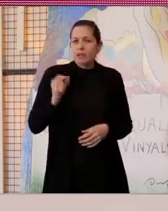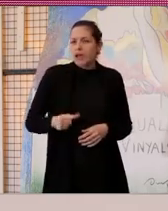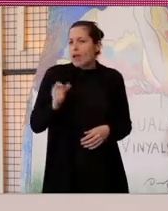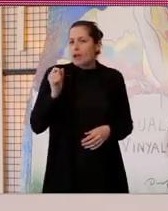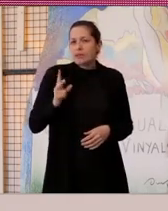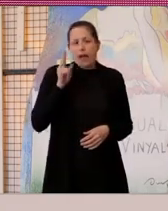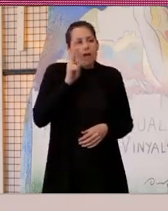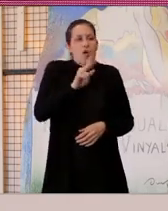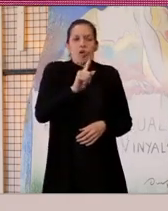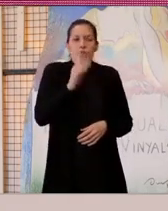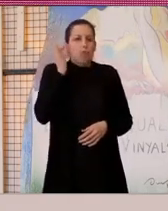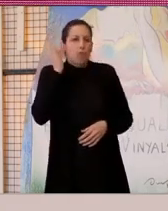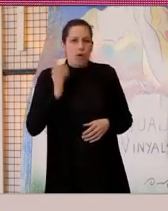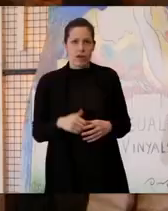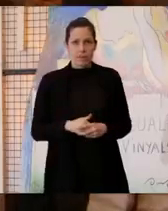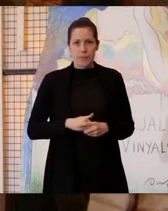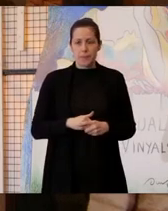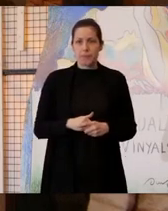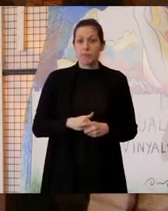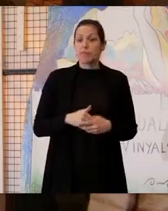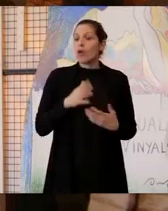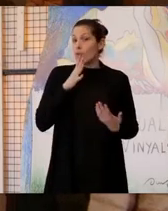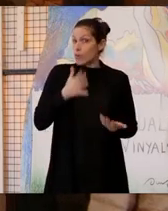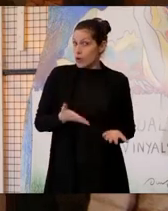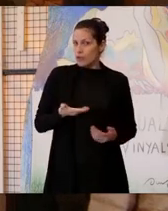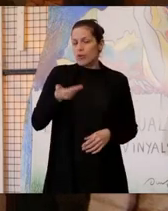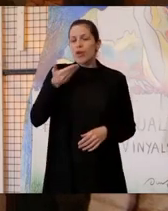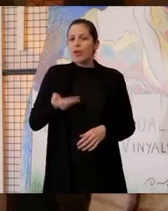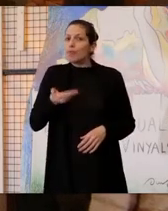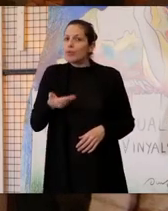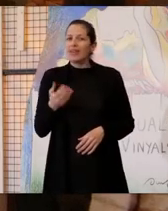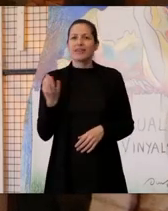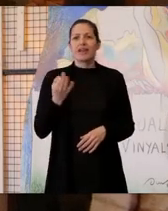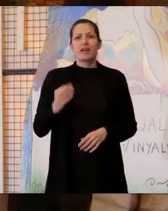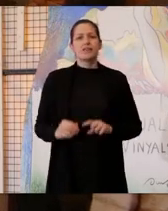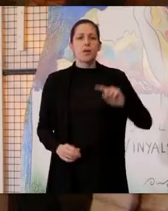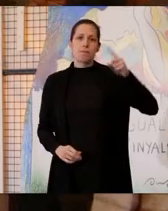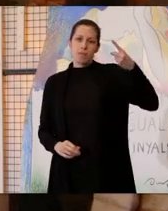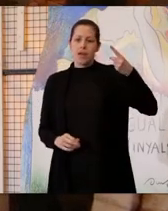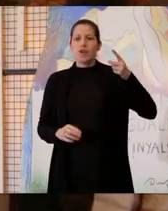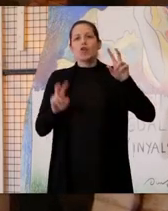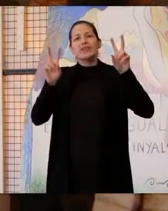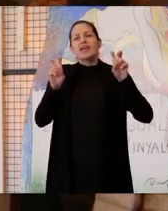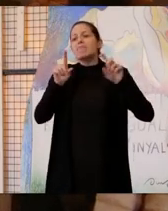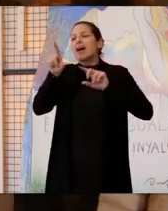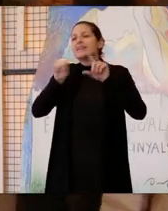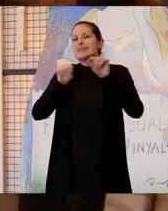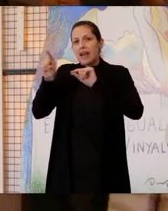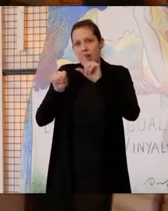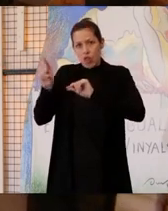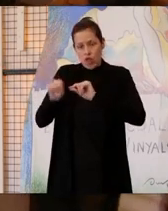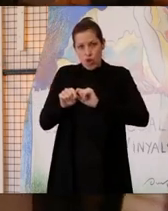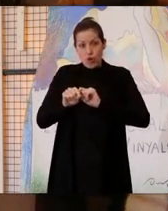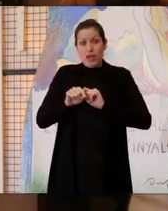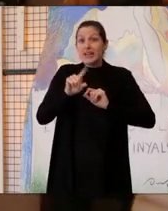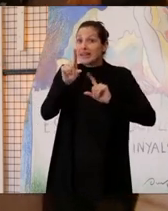eso es muy importante en todos los procesos primero en la selección es muy importante que la selección